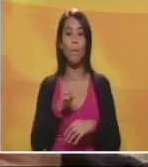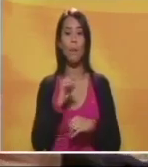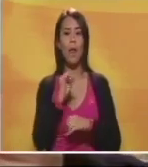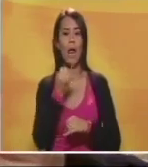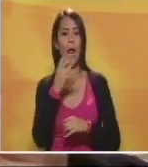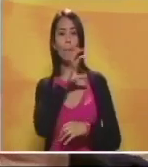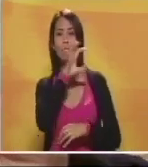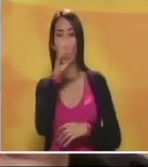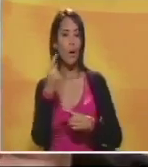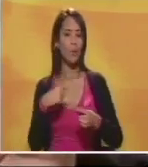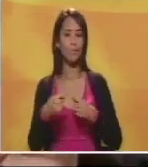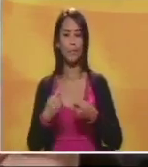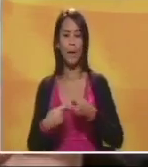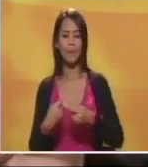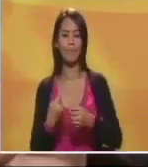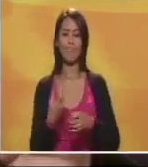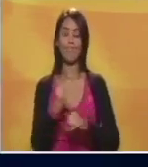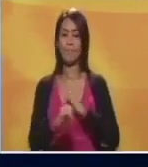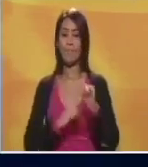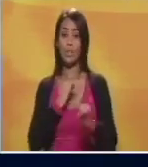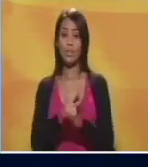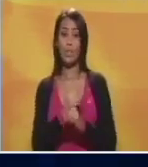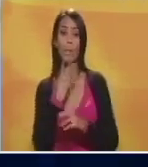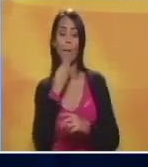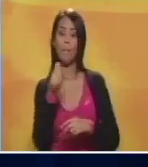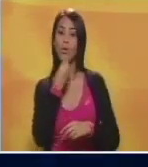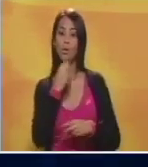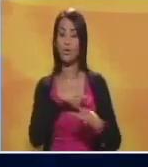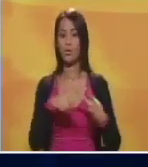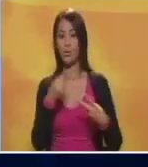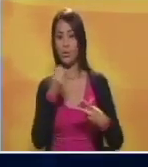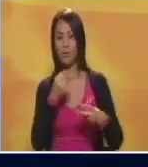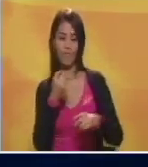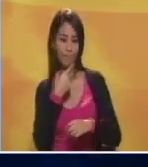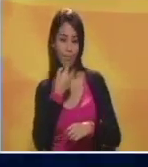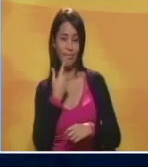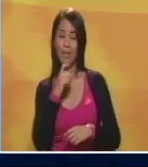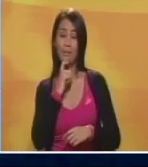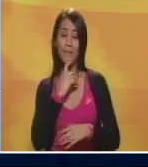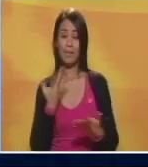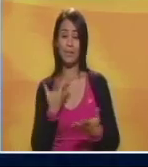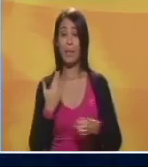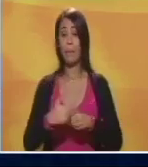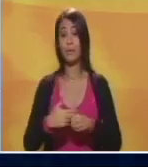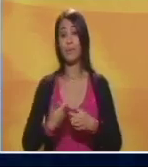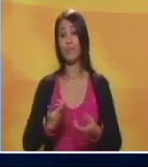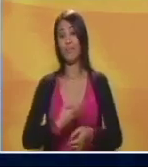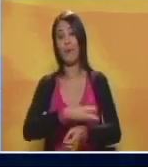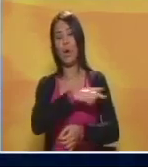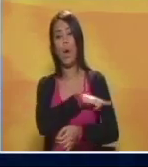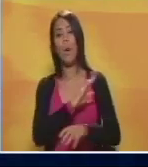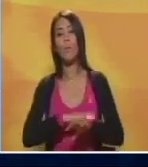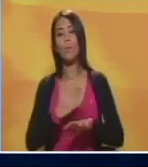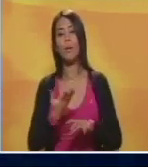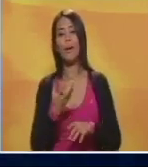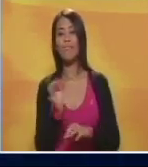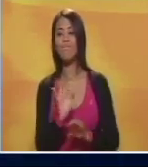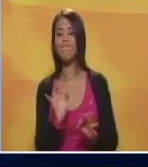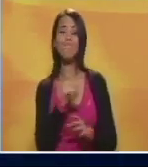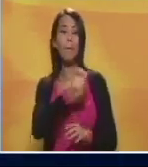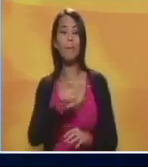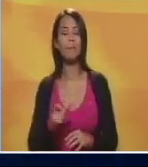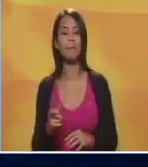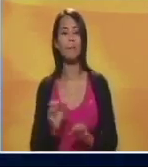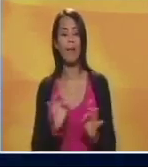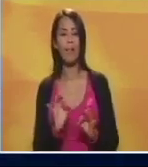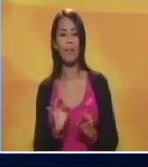si quiere financiar la compra de medicinas, alimentos, va a tener dificultades, y en el caso del petróleo es más grave, porque nadie le va a prestar a un